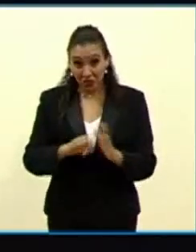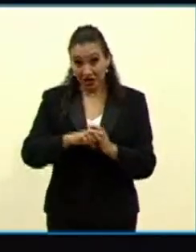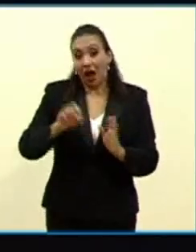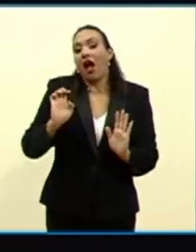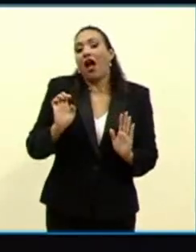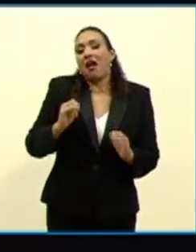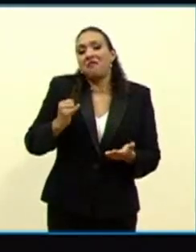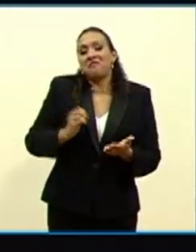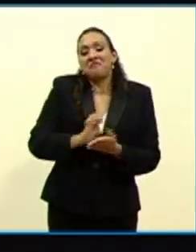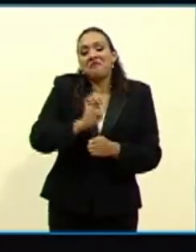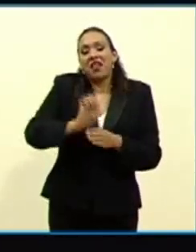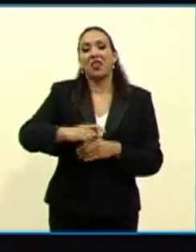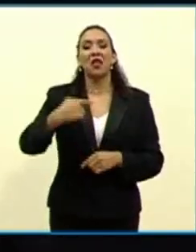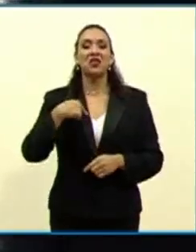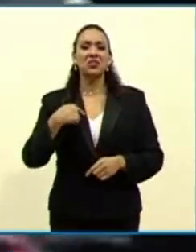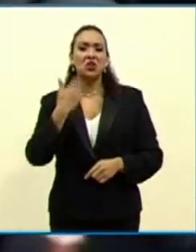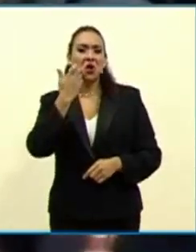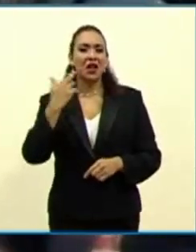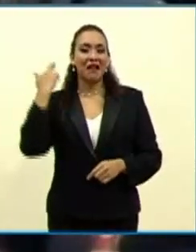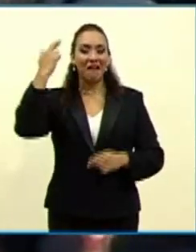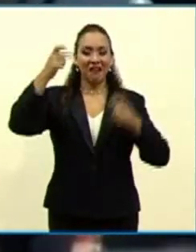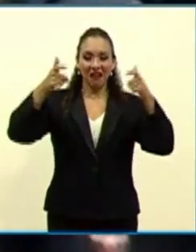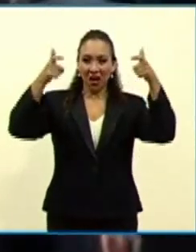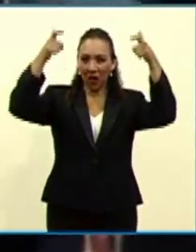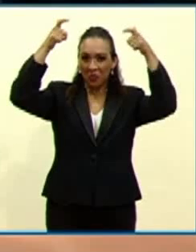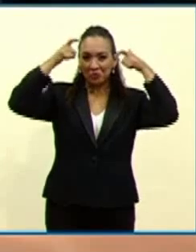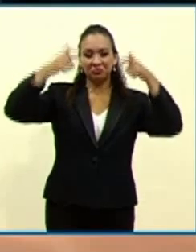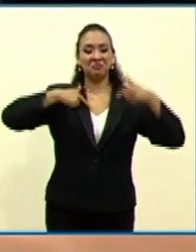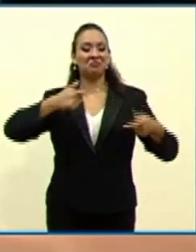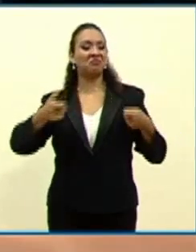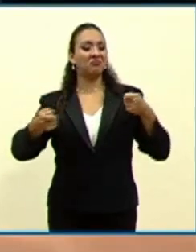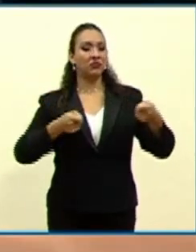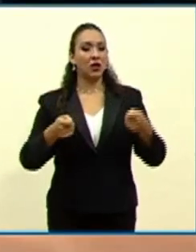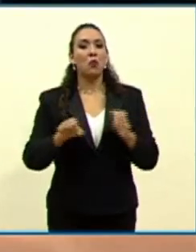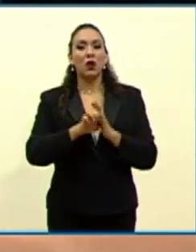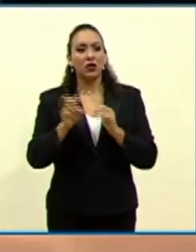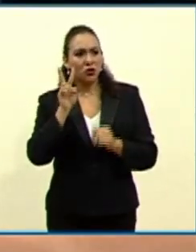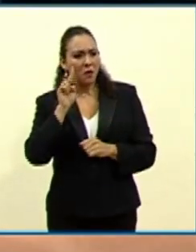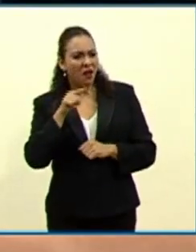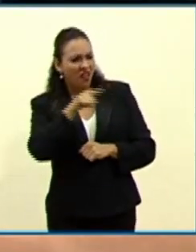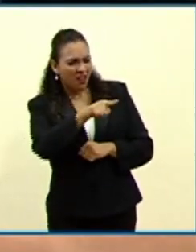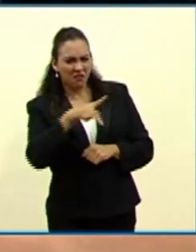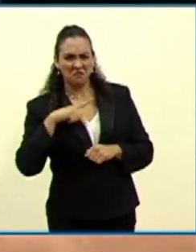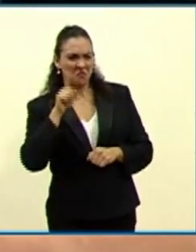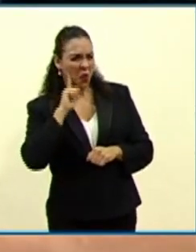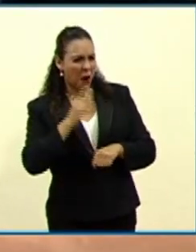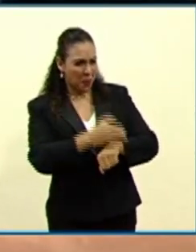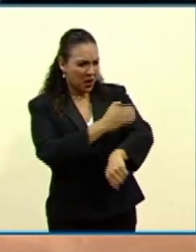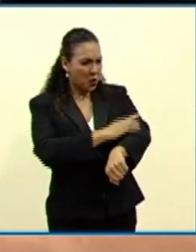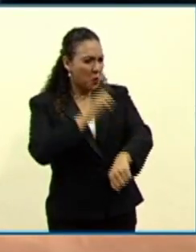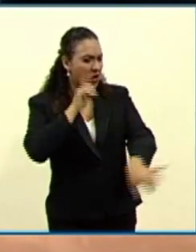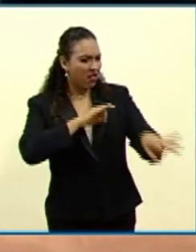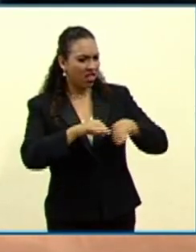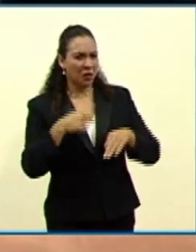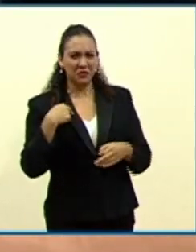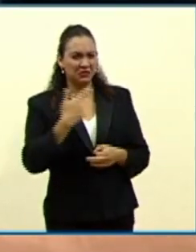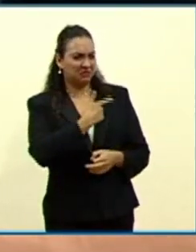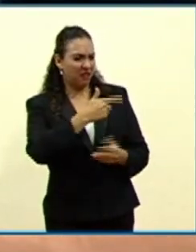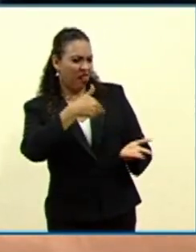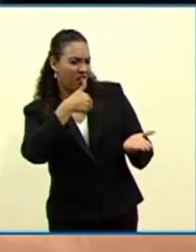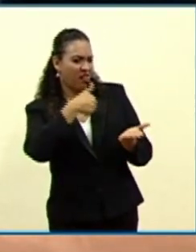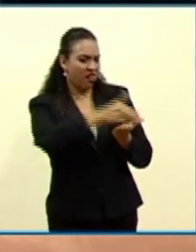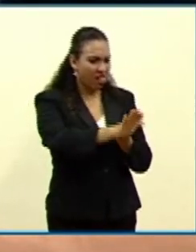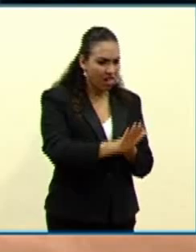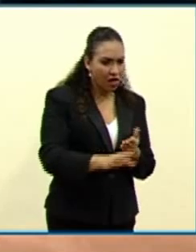quisiera, si tú no me caes bien, si no me gustó tu vestimenta del día, si no me gustó tu compañero, puedes llegar a perder tu vida, tu